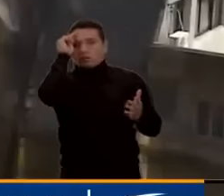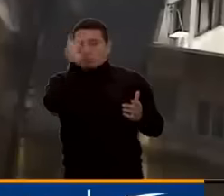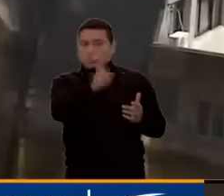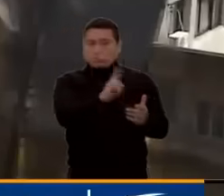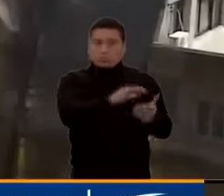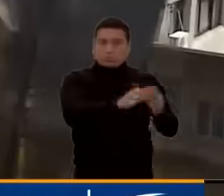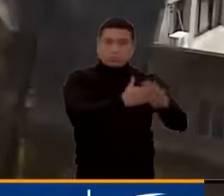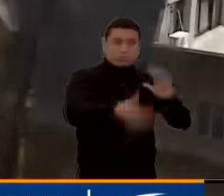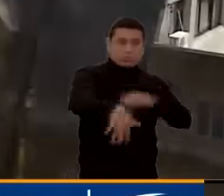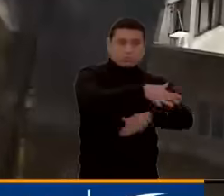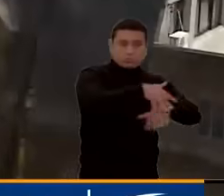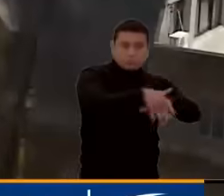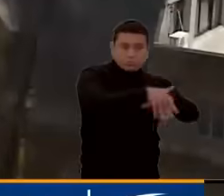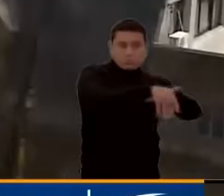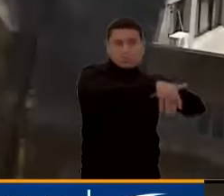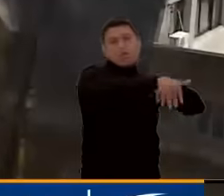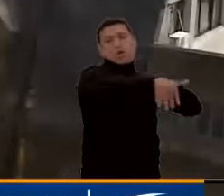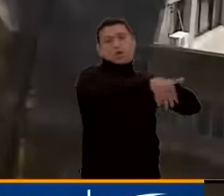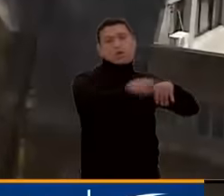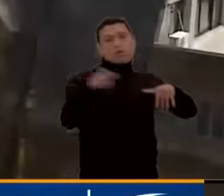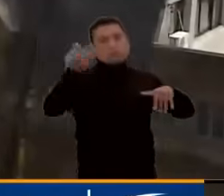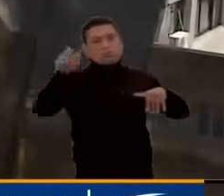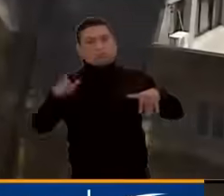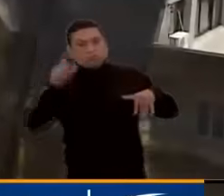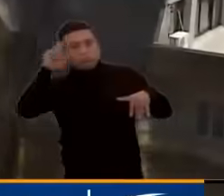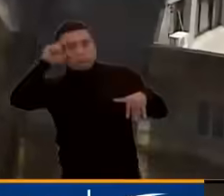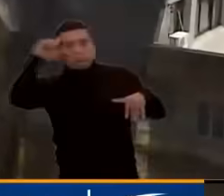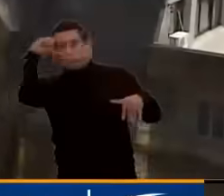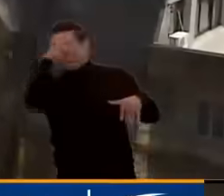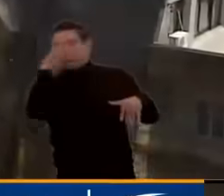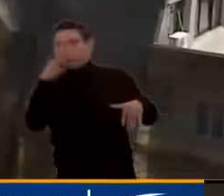al presidente Gustavo Petro cuando corresponde en su caso.